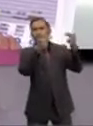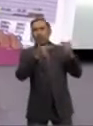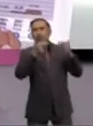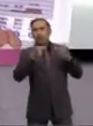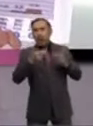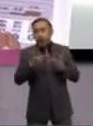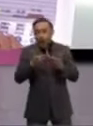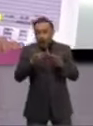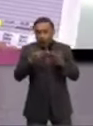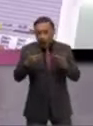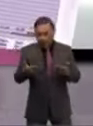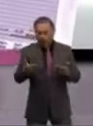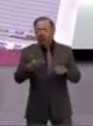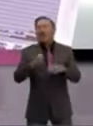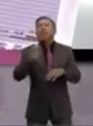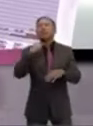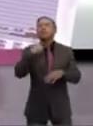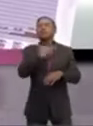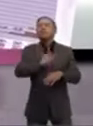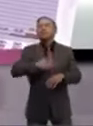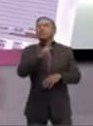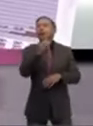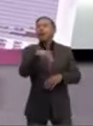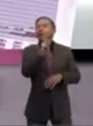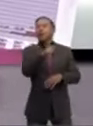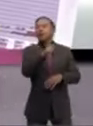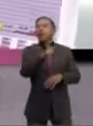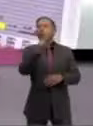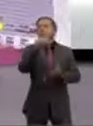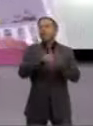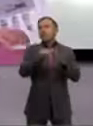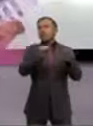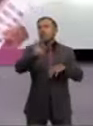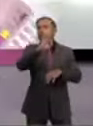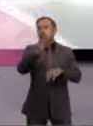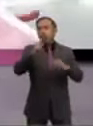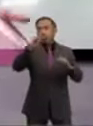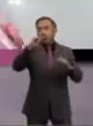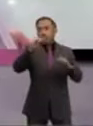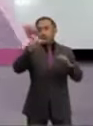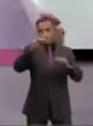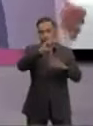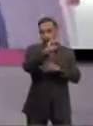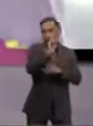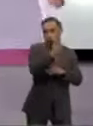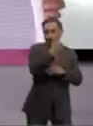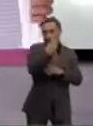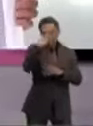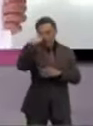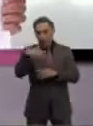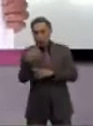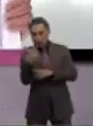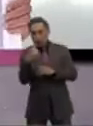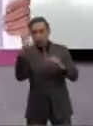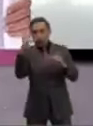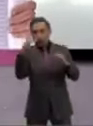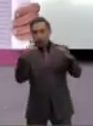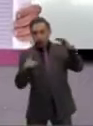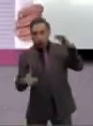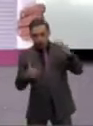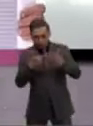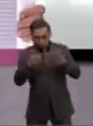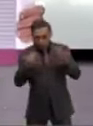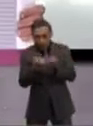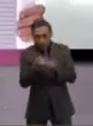como la de los famosos prianistas de más del 1,600%. Lamentablemente, en las administraciones anteriores